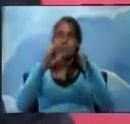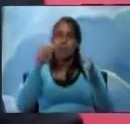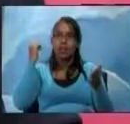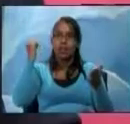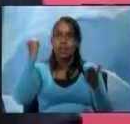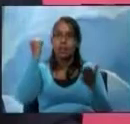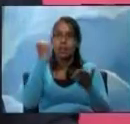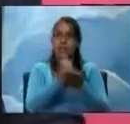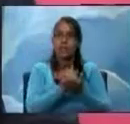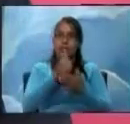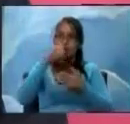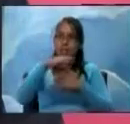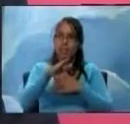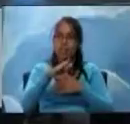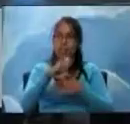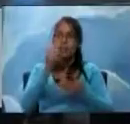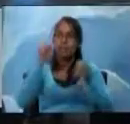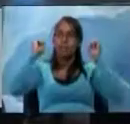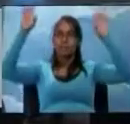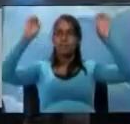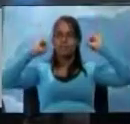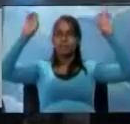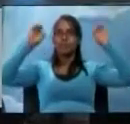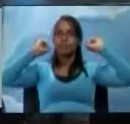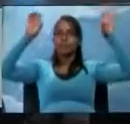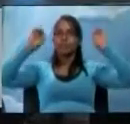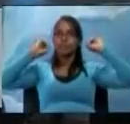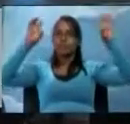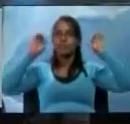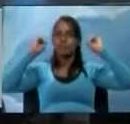te bendiga y siga adelante. Yeah.